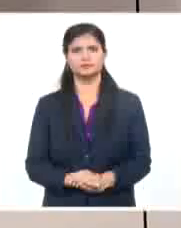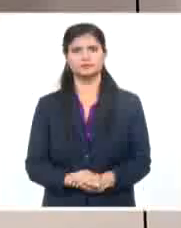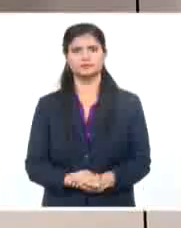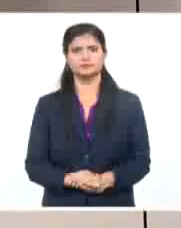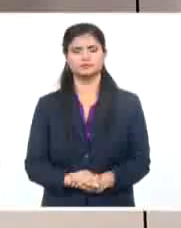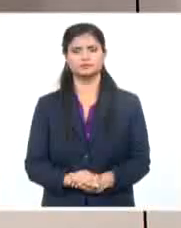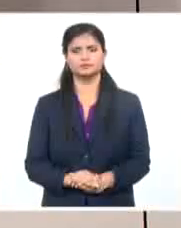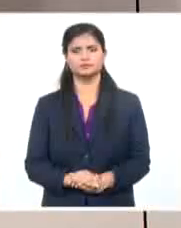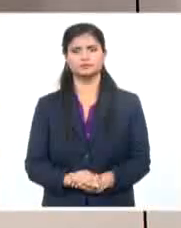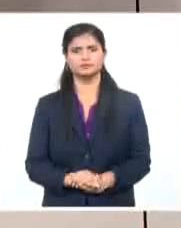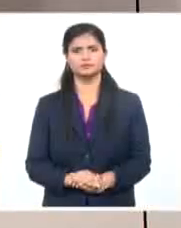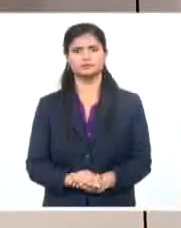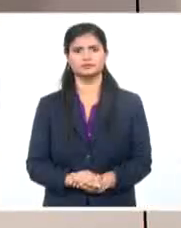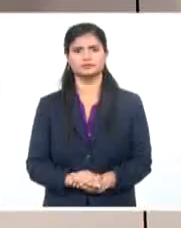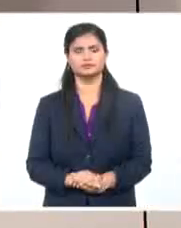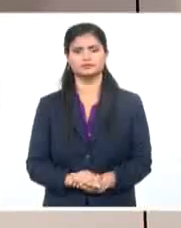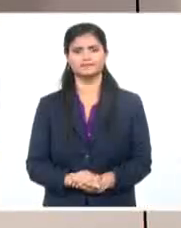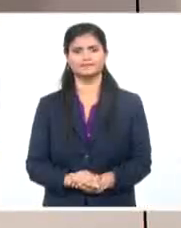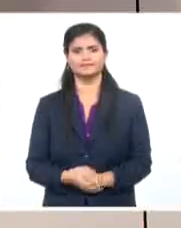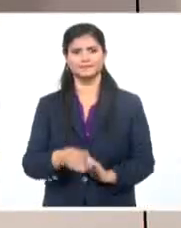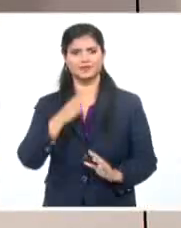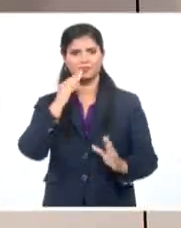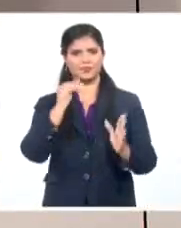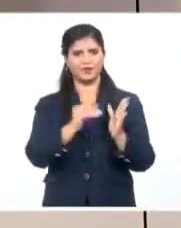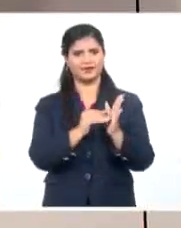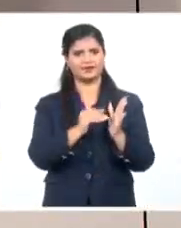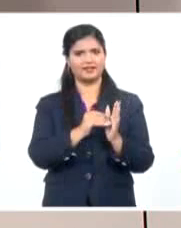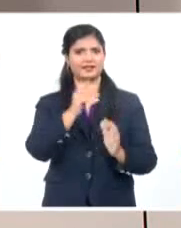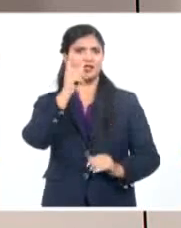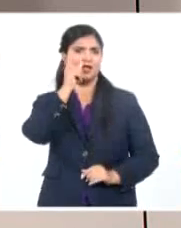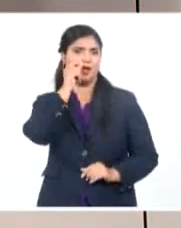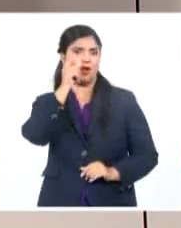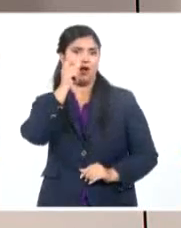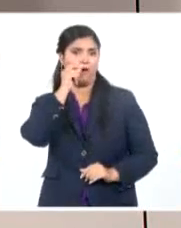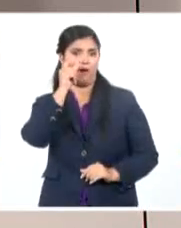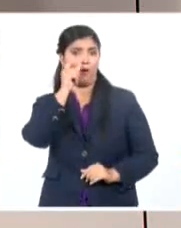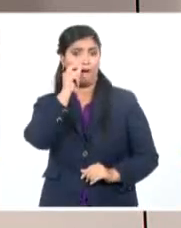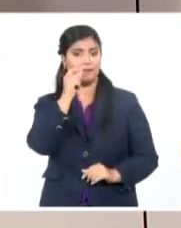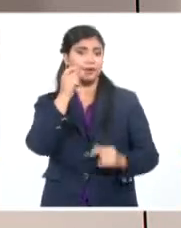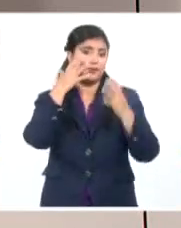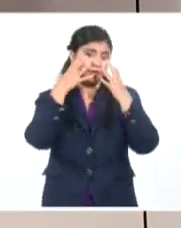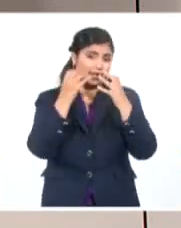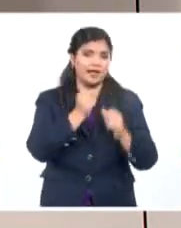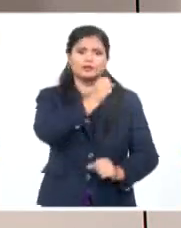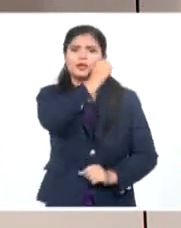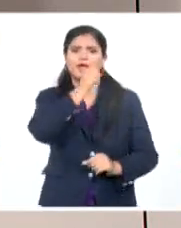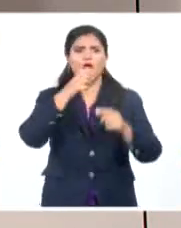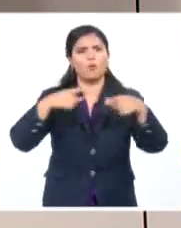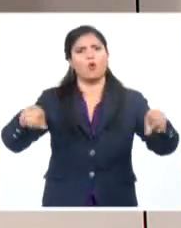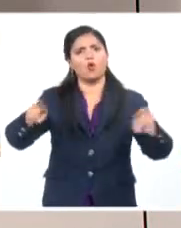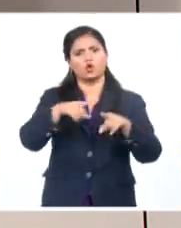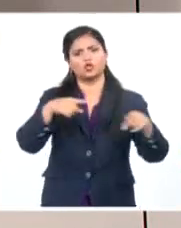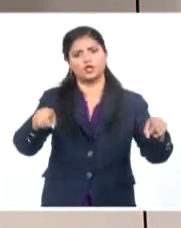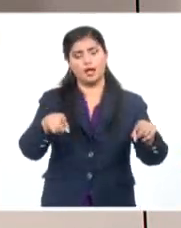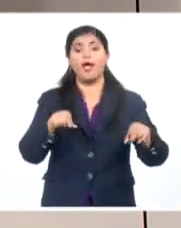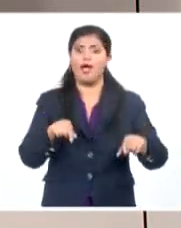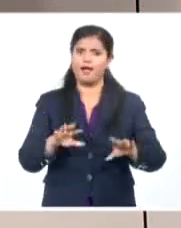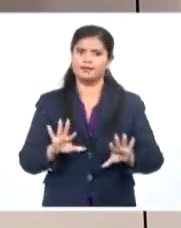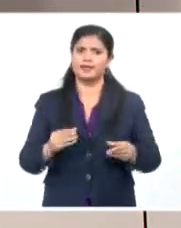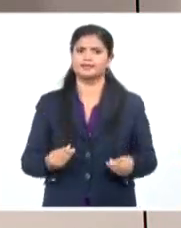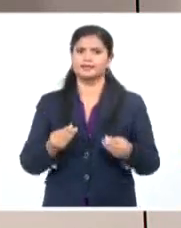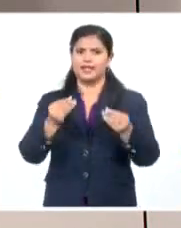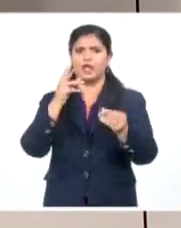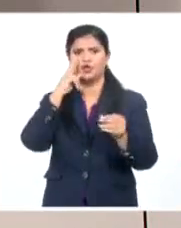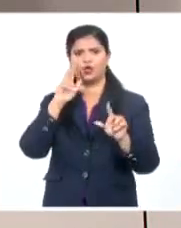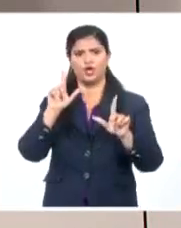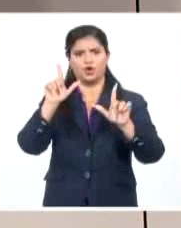Muy buenas tardes el maestro Jesús Ortega recibió el premio Nacional de música 2022 fue entregado